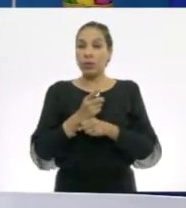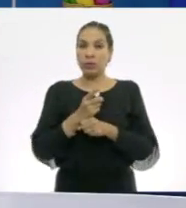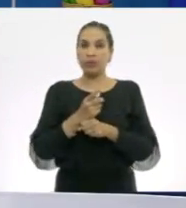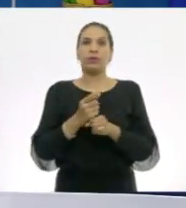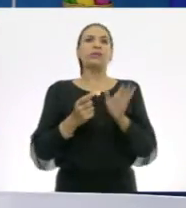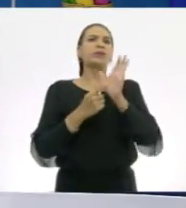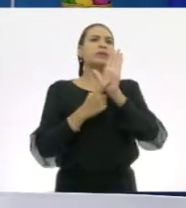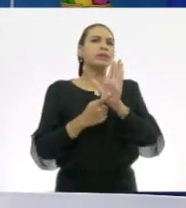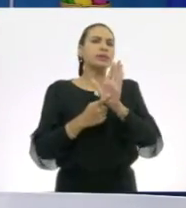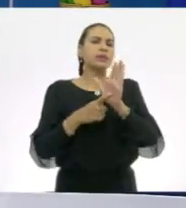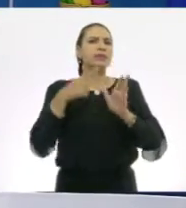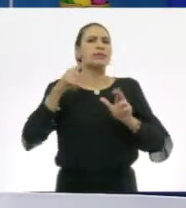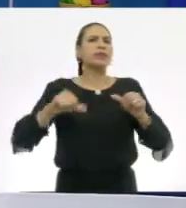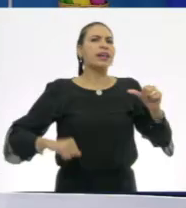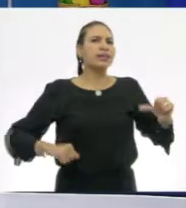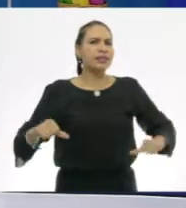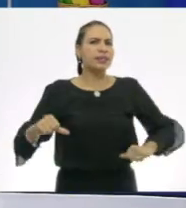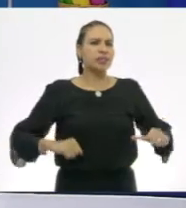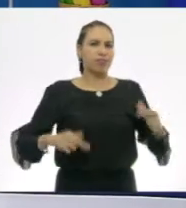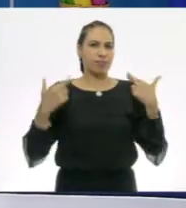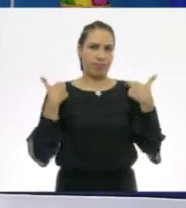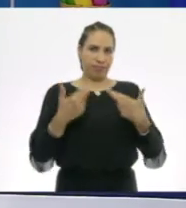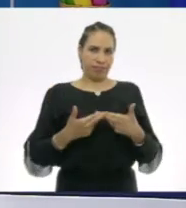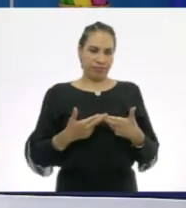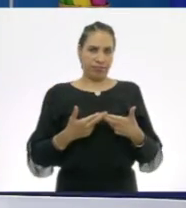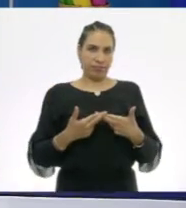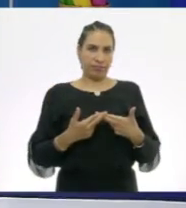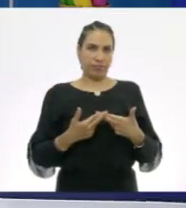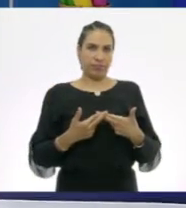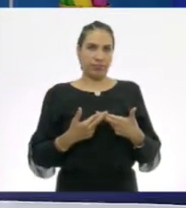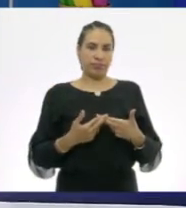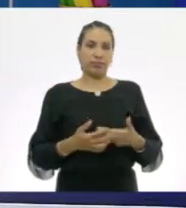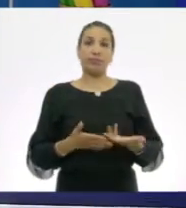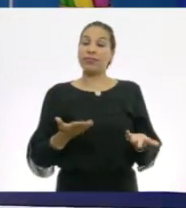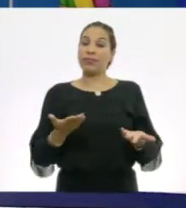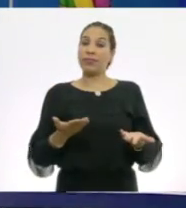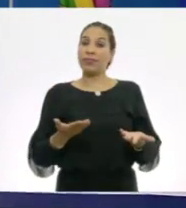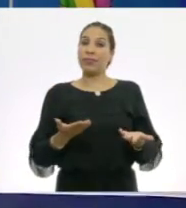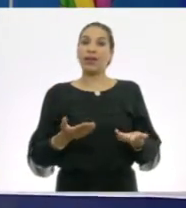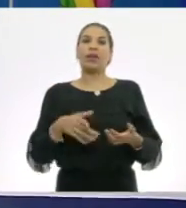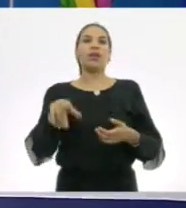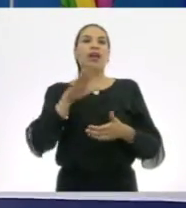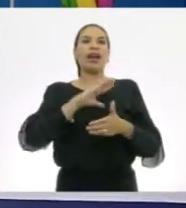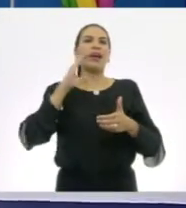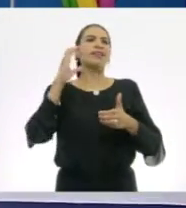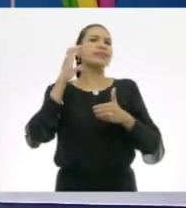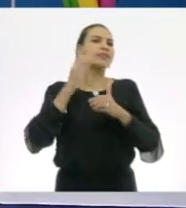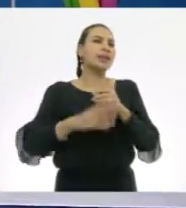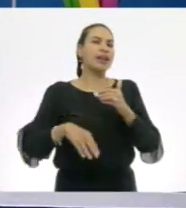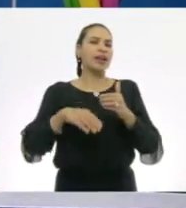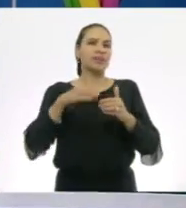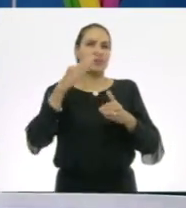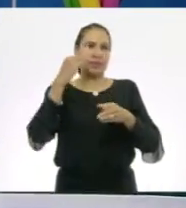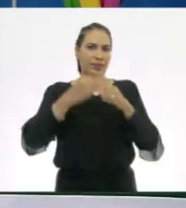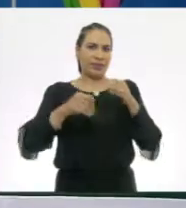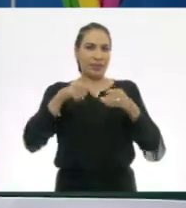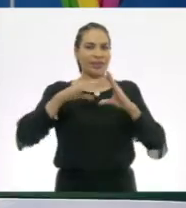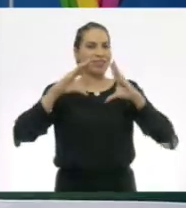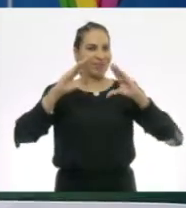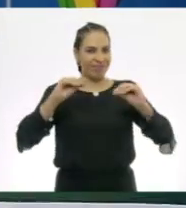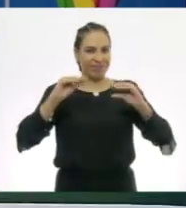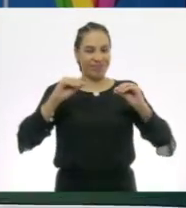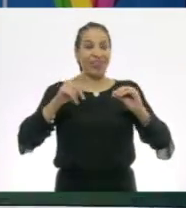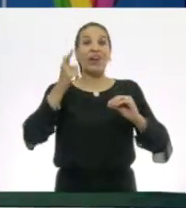muestra tu actividad a tus maestros. Y así es como hemos llegado al final de esta